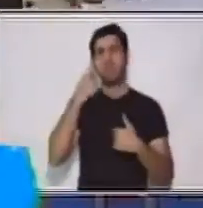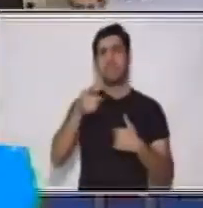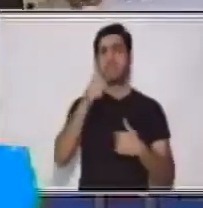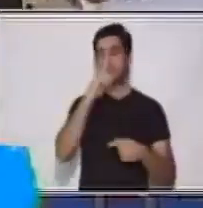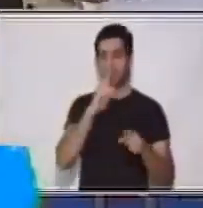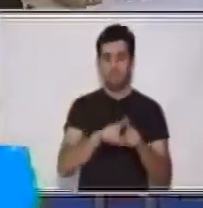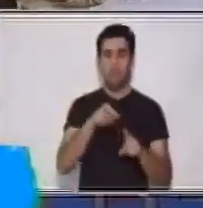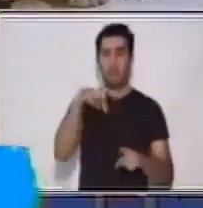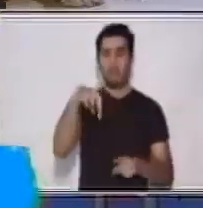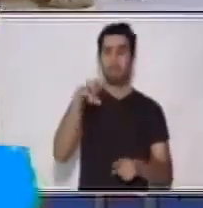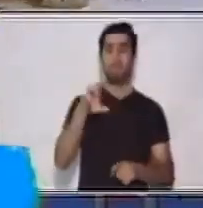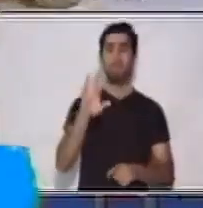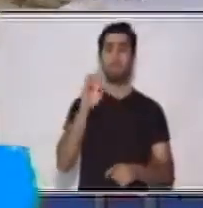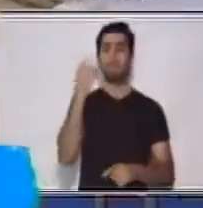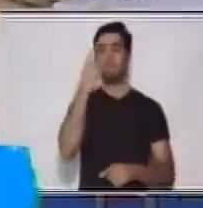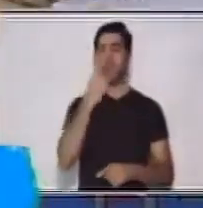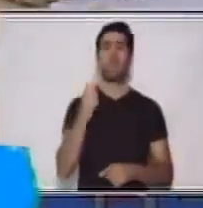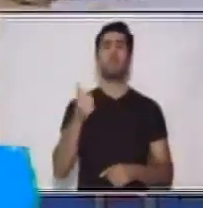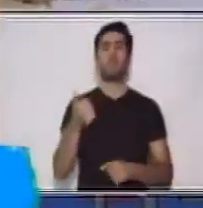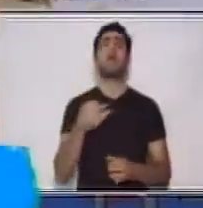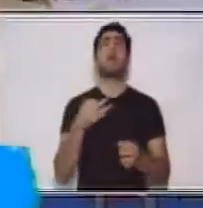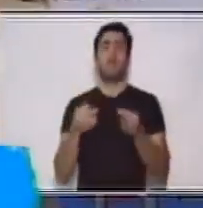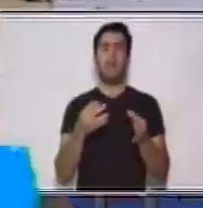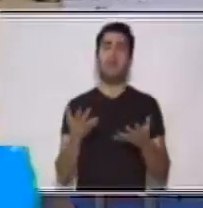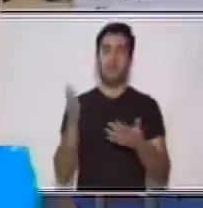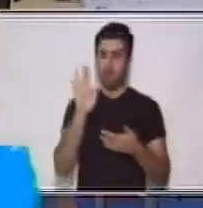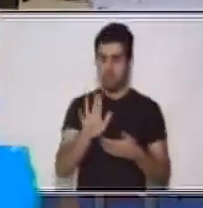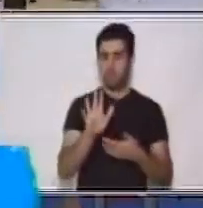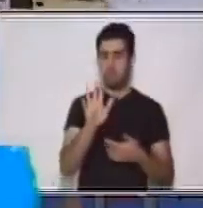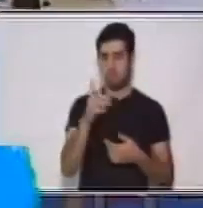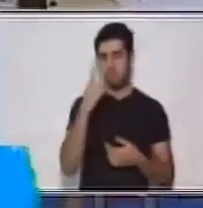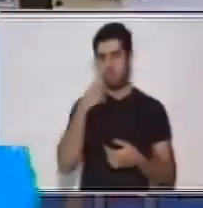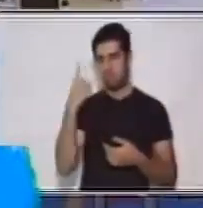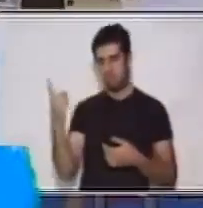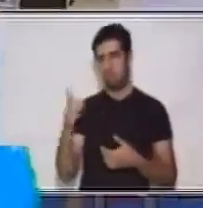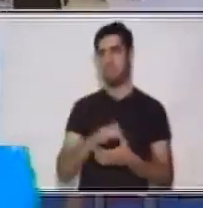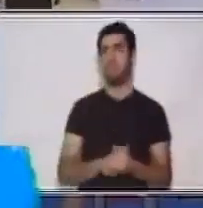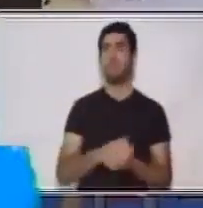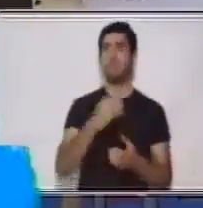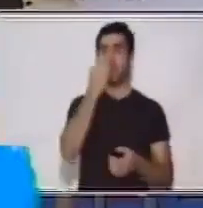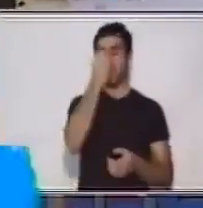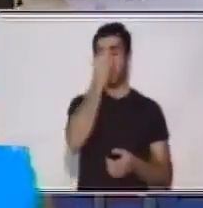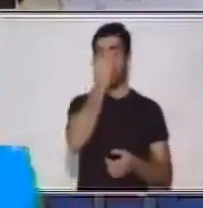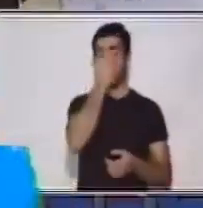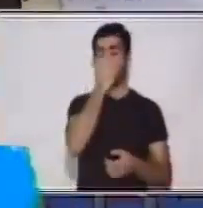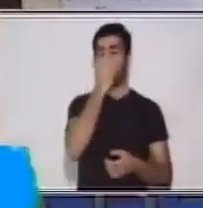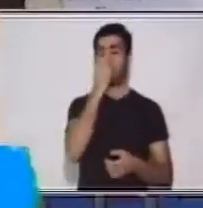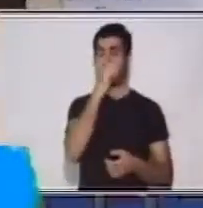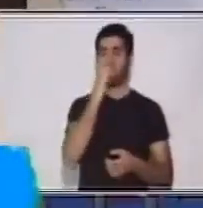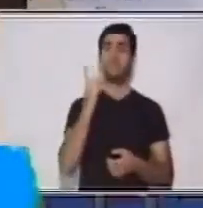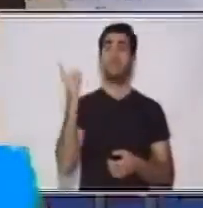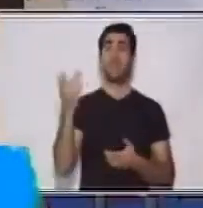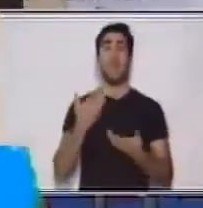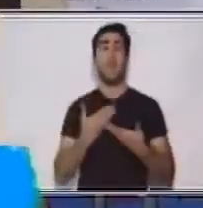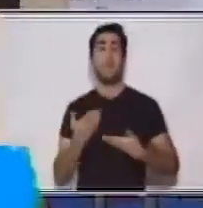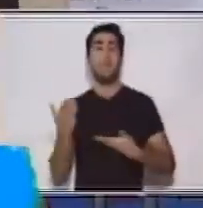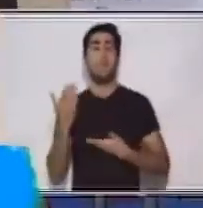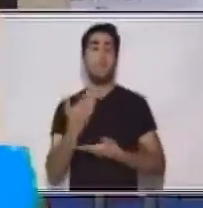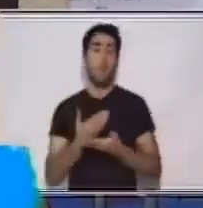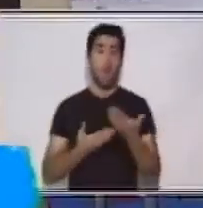y también pues tiene características específicas. Si hablamos de la poesía también de forma